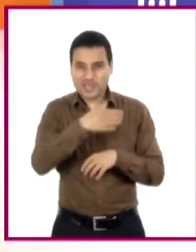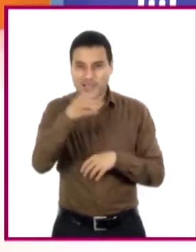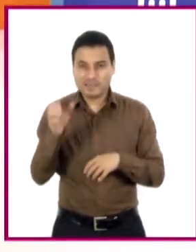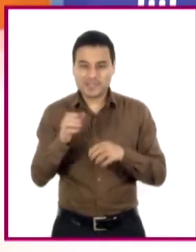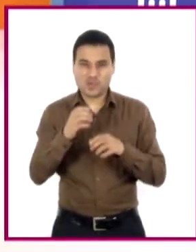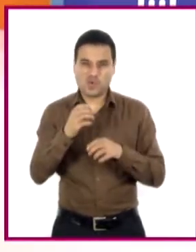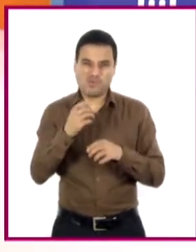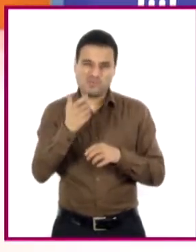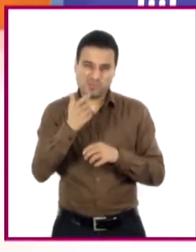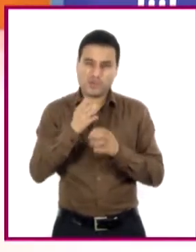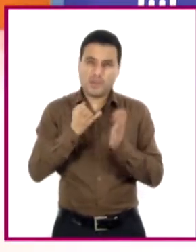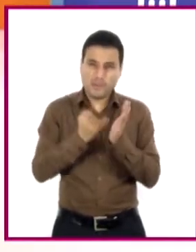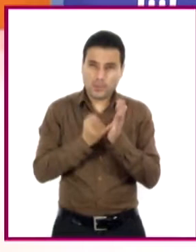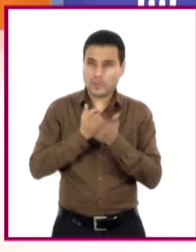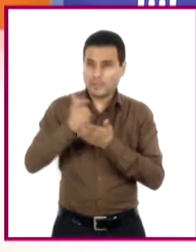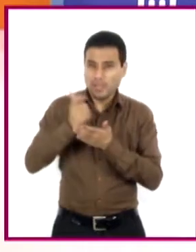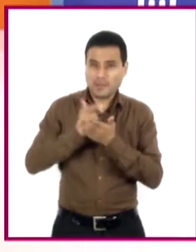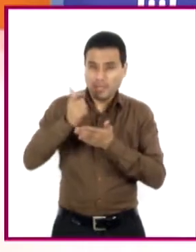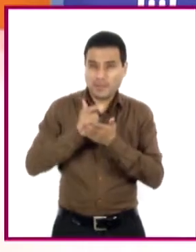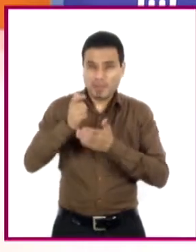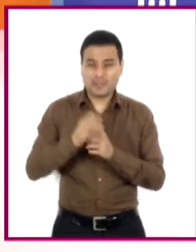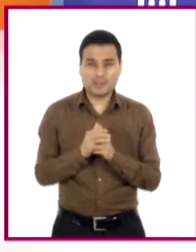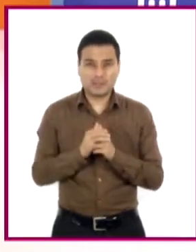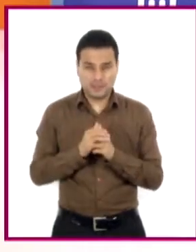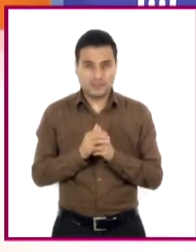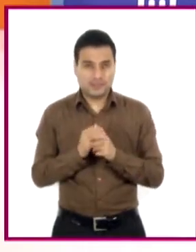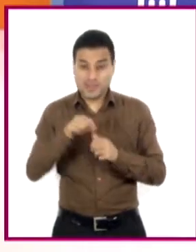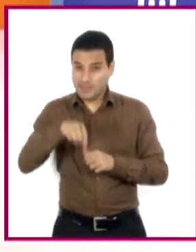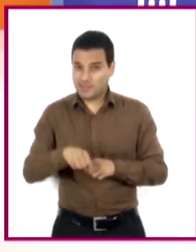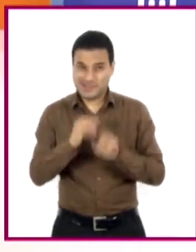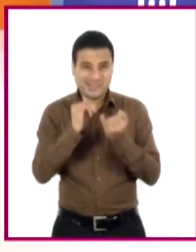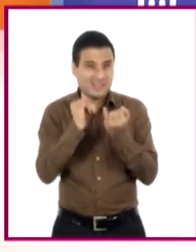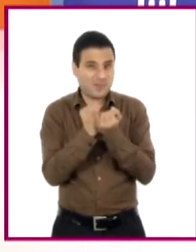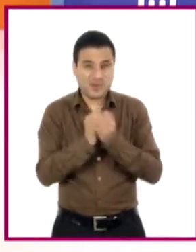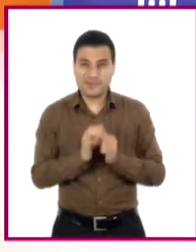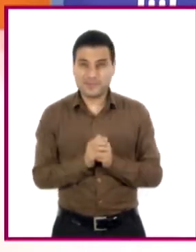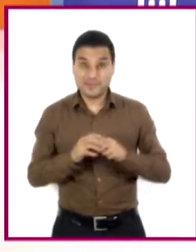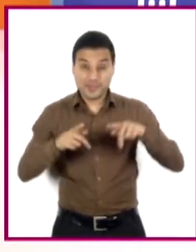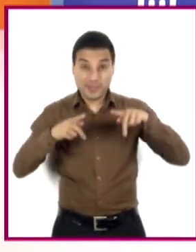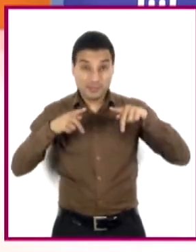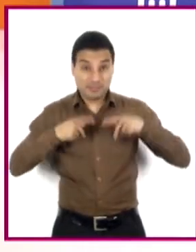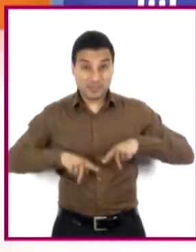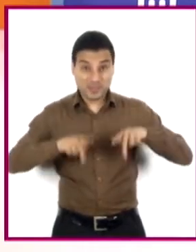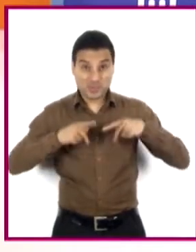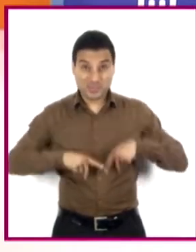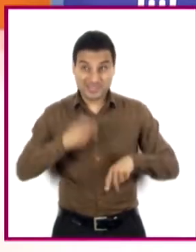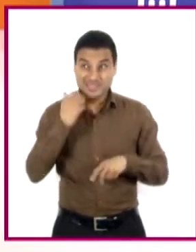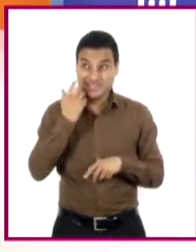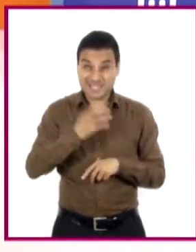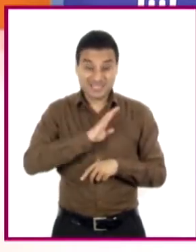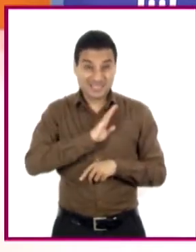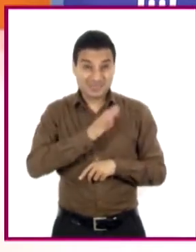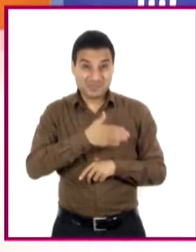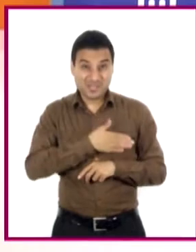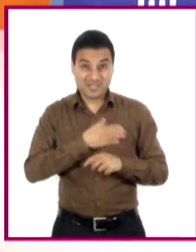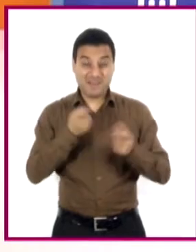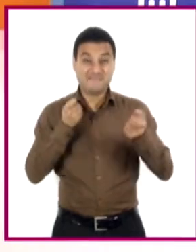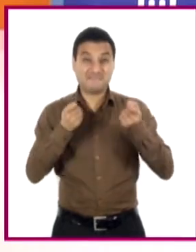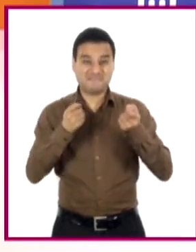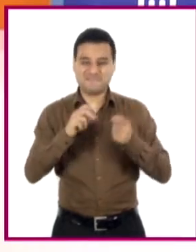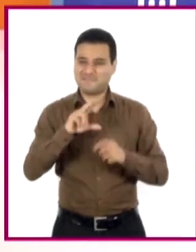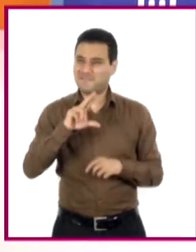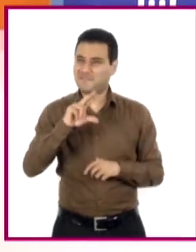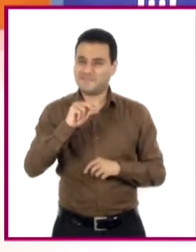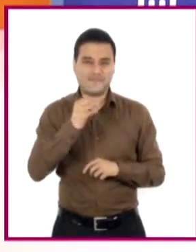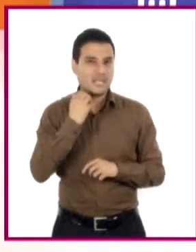a la nobleza y al clero. Así los novohispanos ya no querían ser gobernados por los españoles y tener las